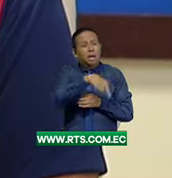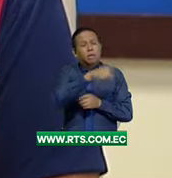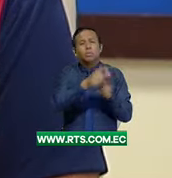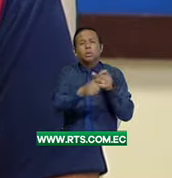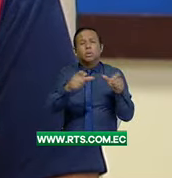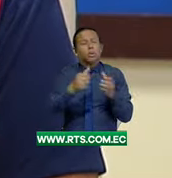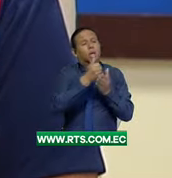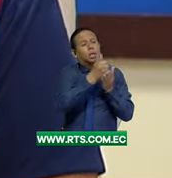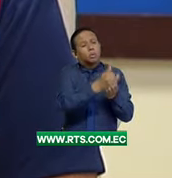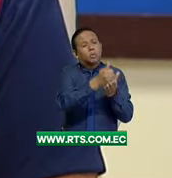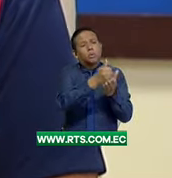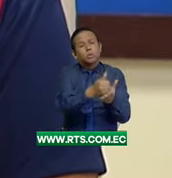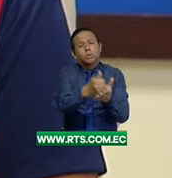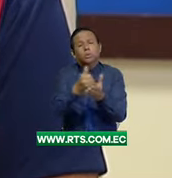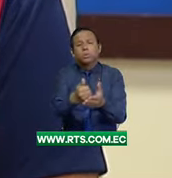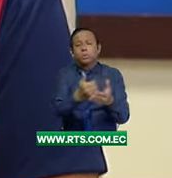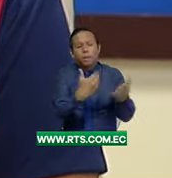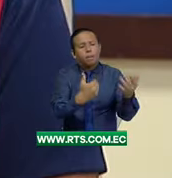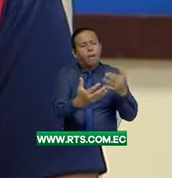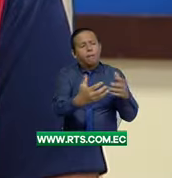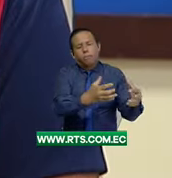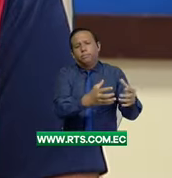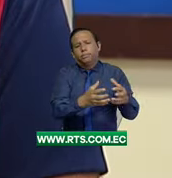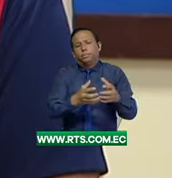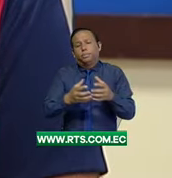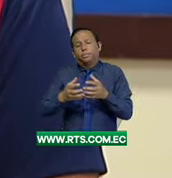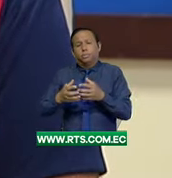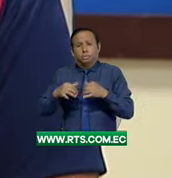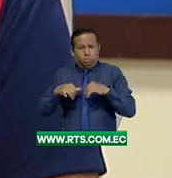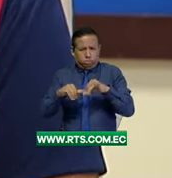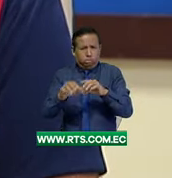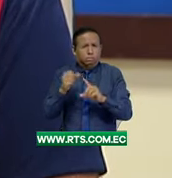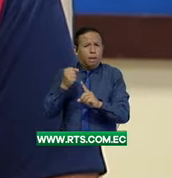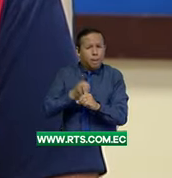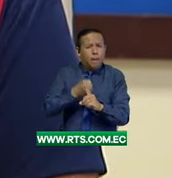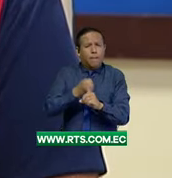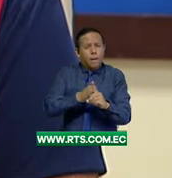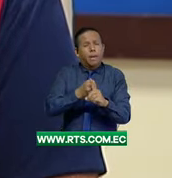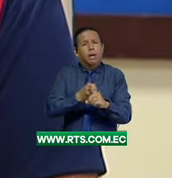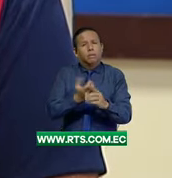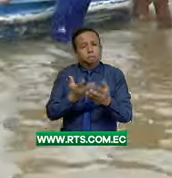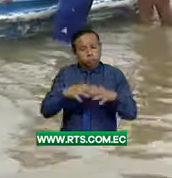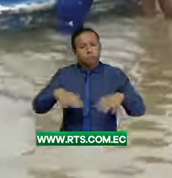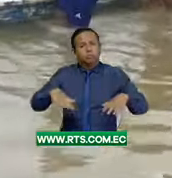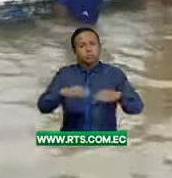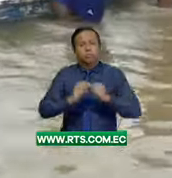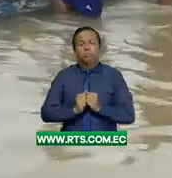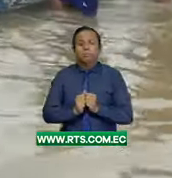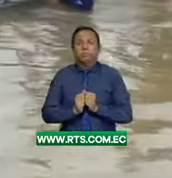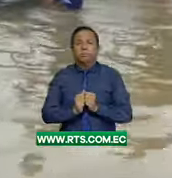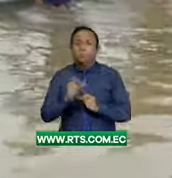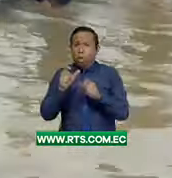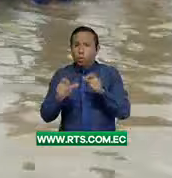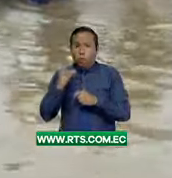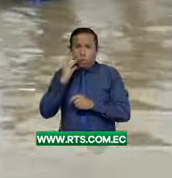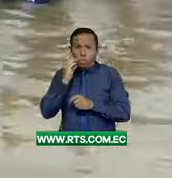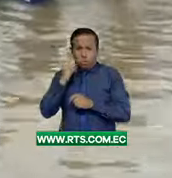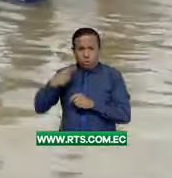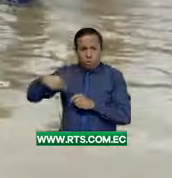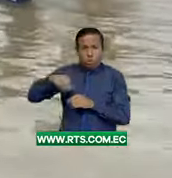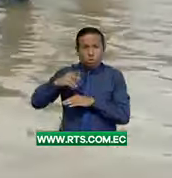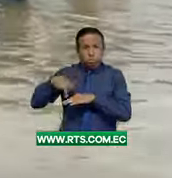el sector prehospitalario, y seguimos trabajando en el sitio. Según los expertos, esto es